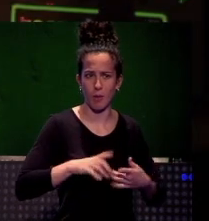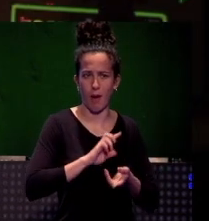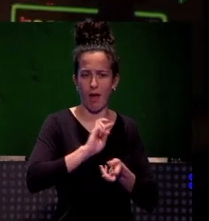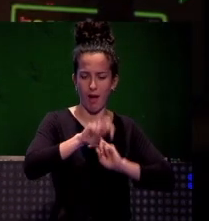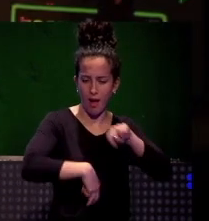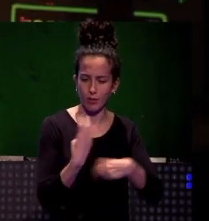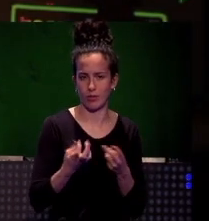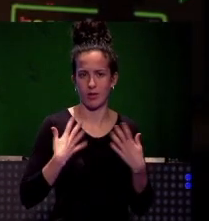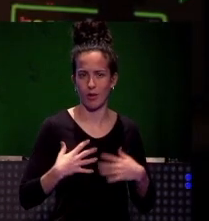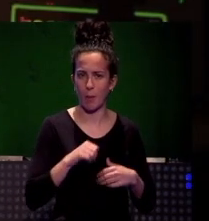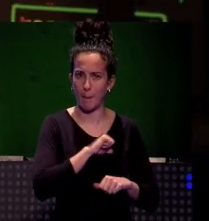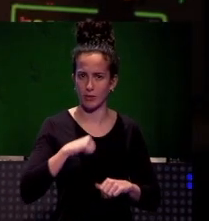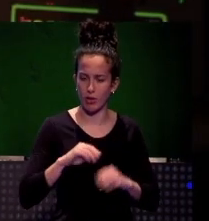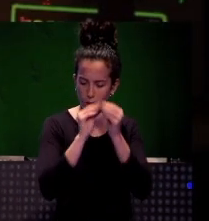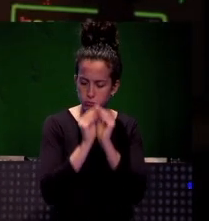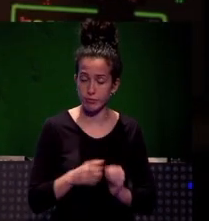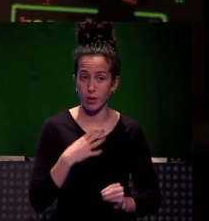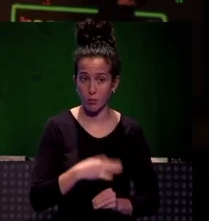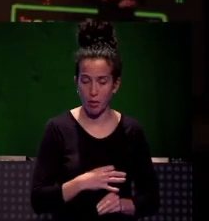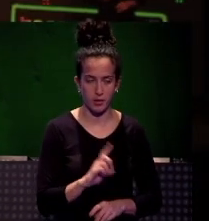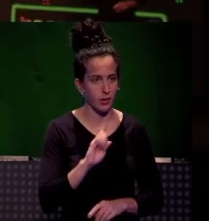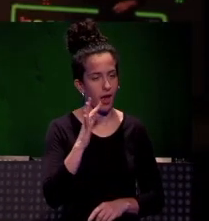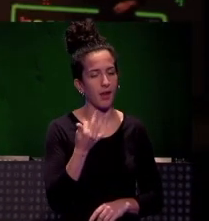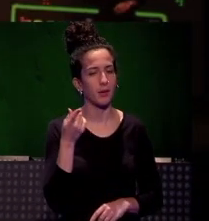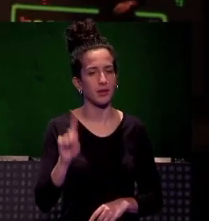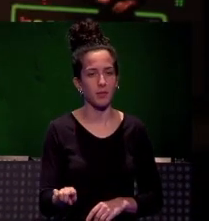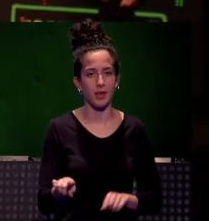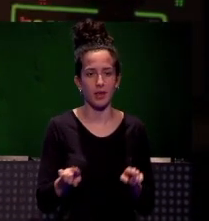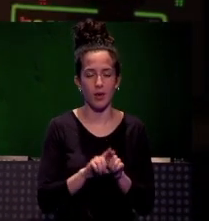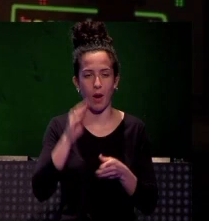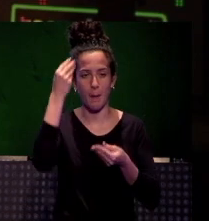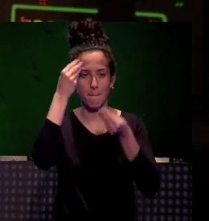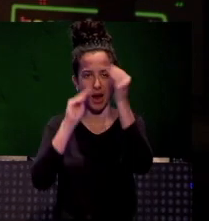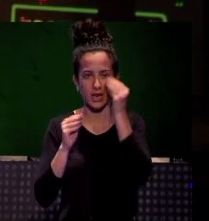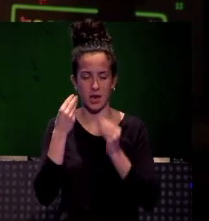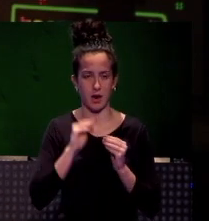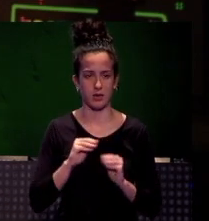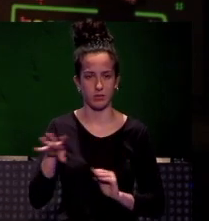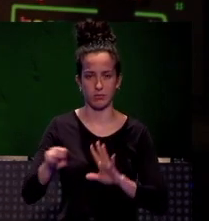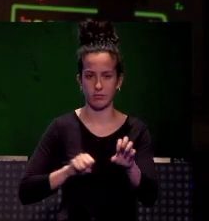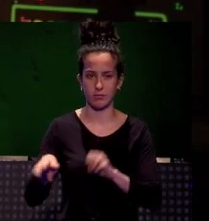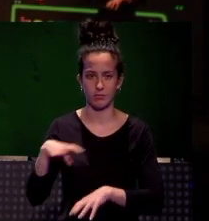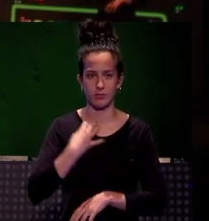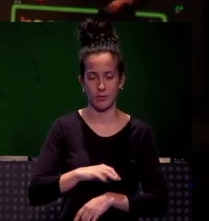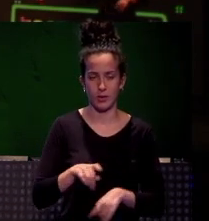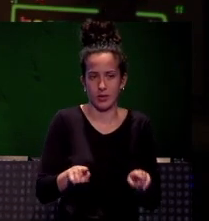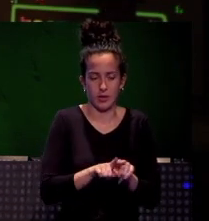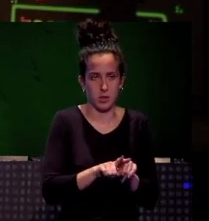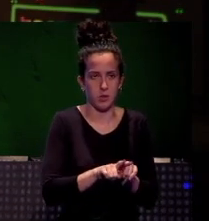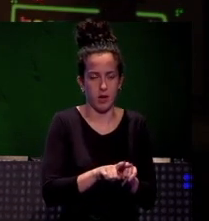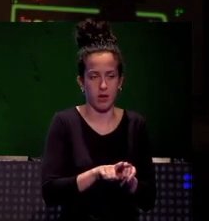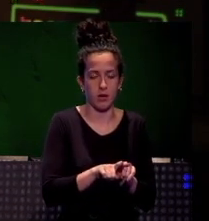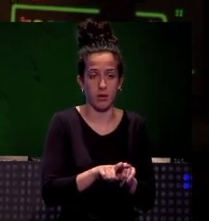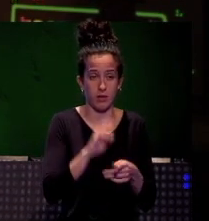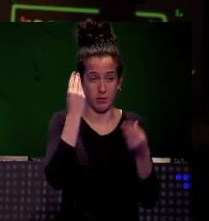personalizar la ropa sino que incluso podías comprar los maquillajes que se habían utilizado para